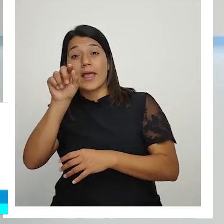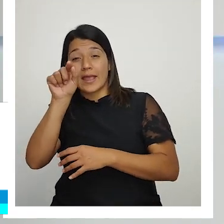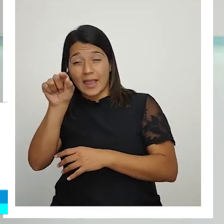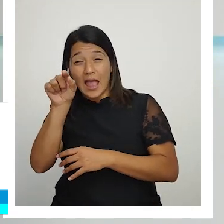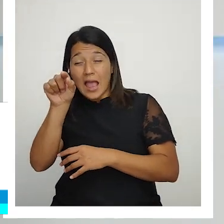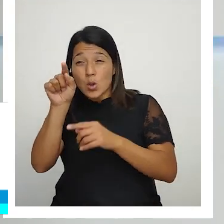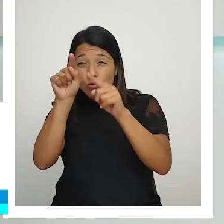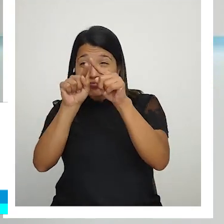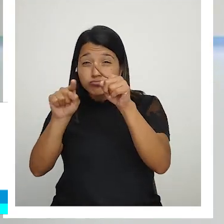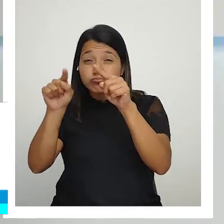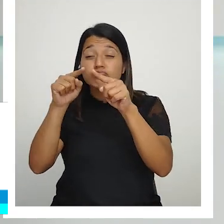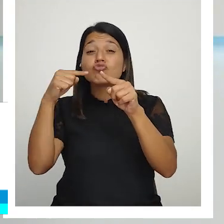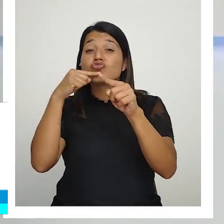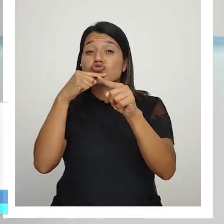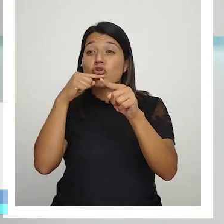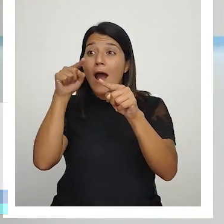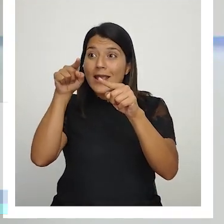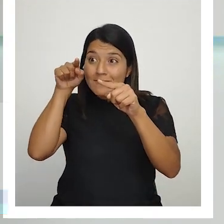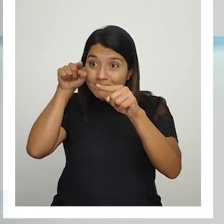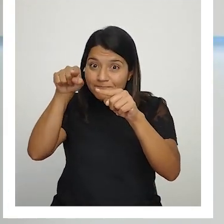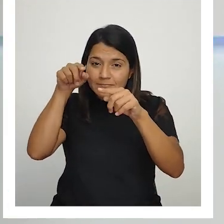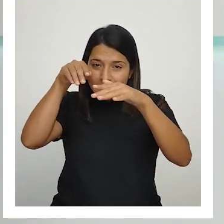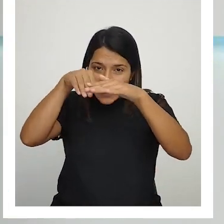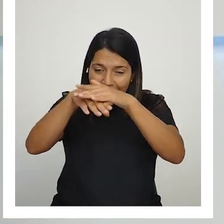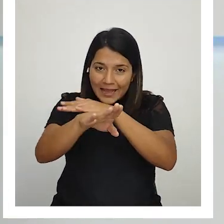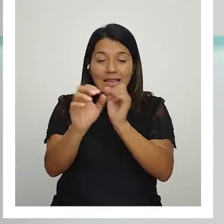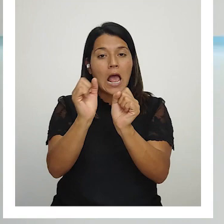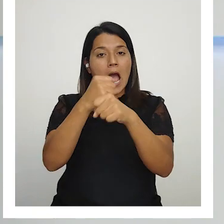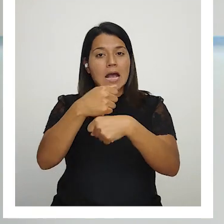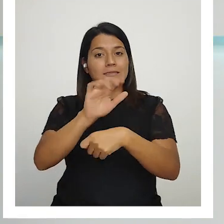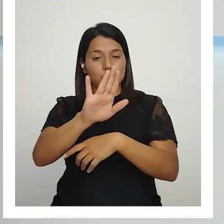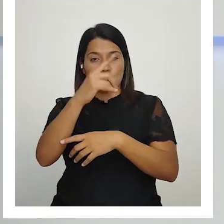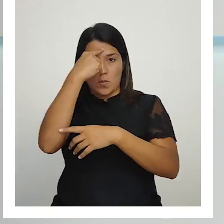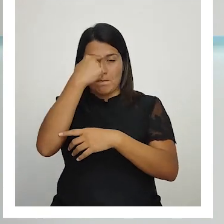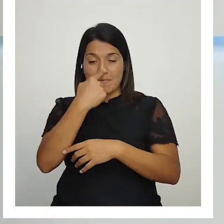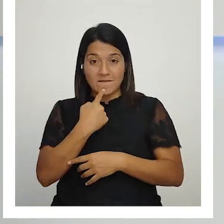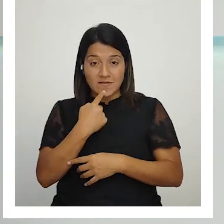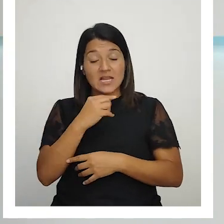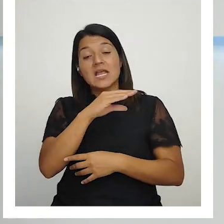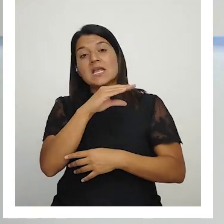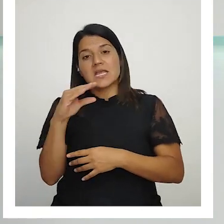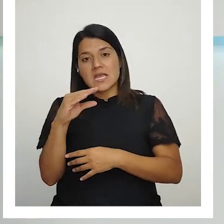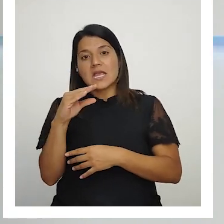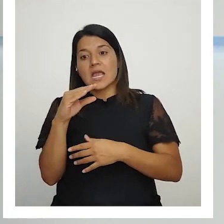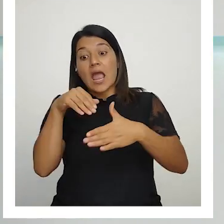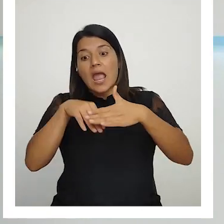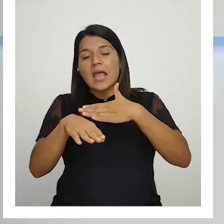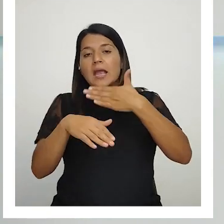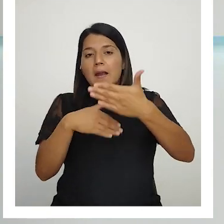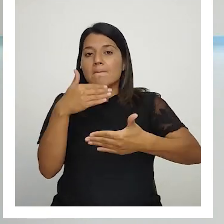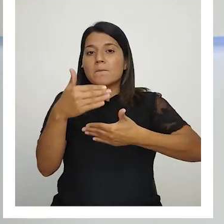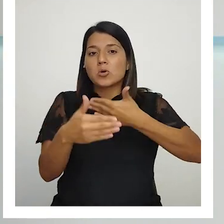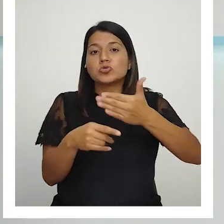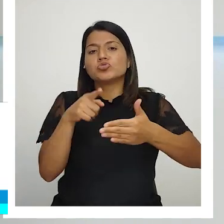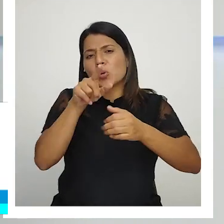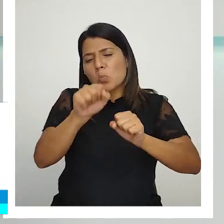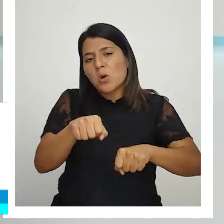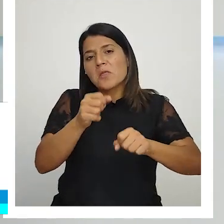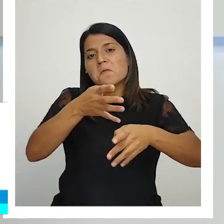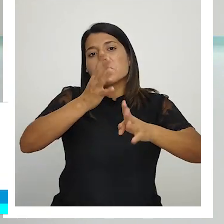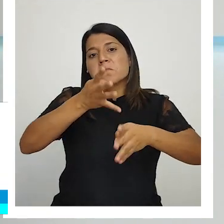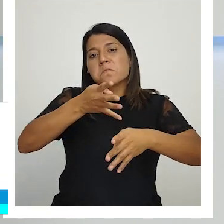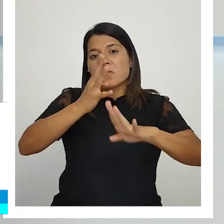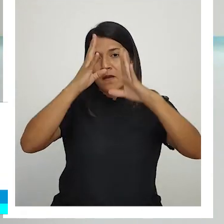pueden ingresar y empezar a crear su perfil y posteriormente en diferentes momentos, si así lo quieren, pueden ir subiendo la